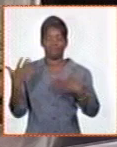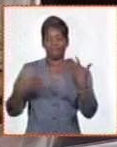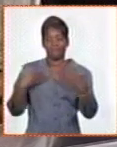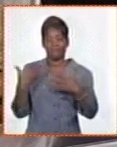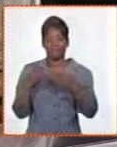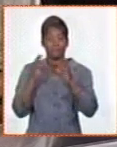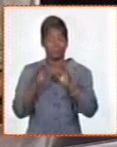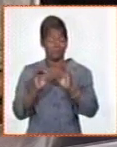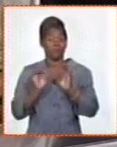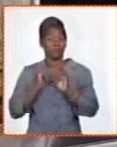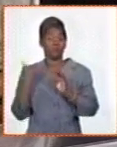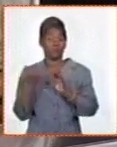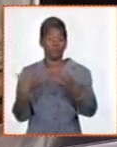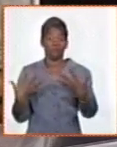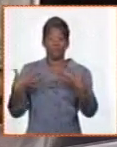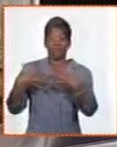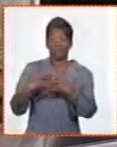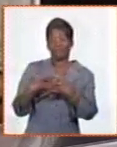quitar